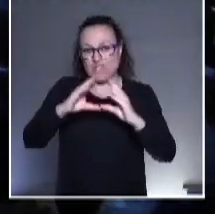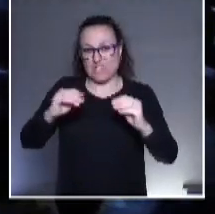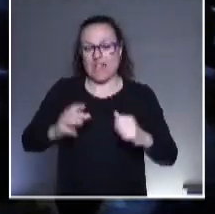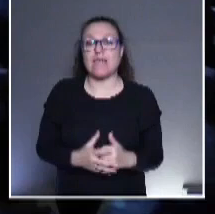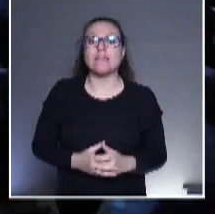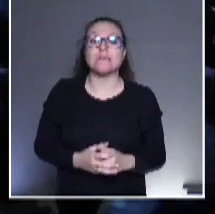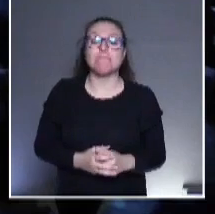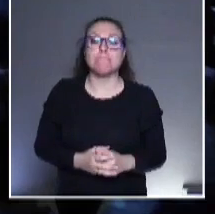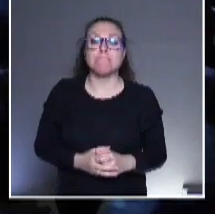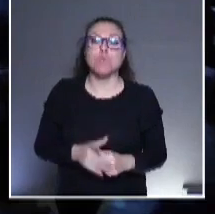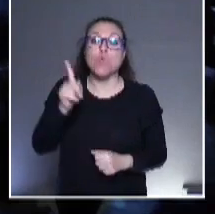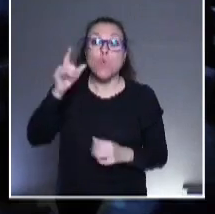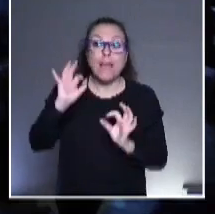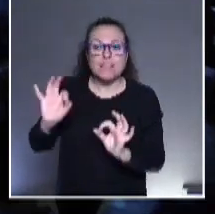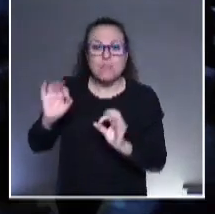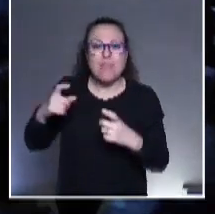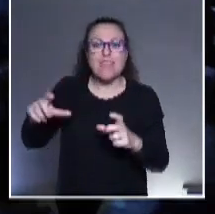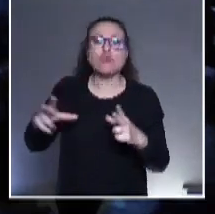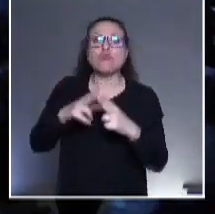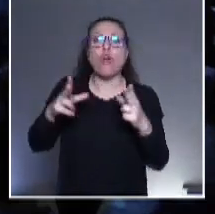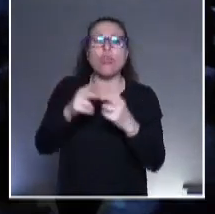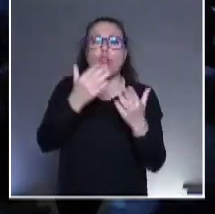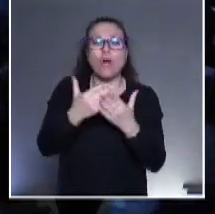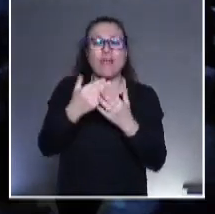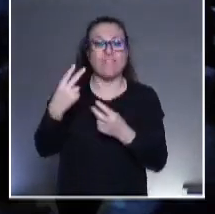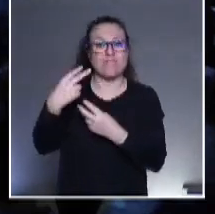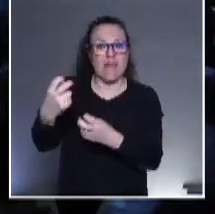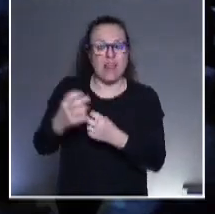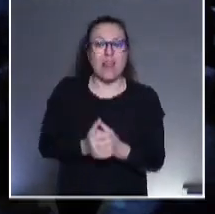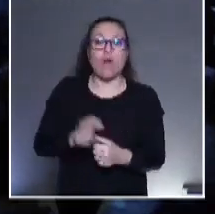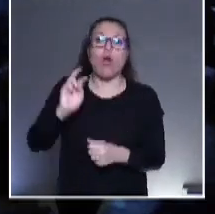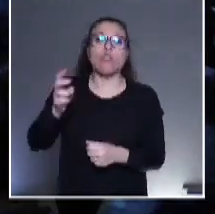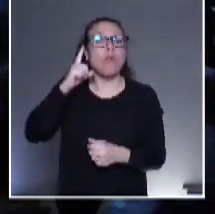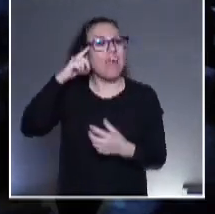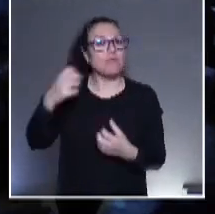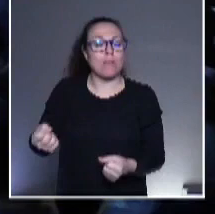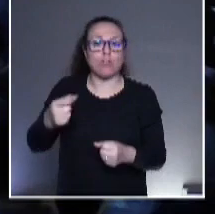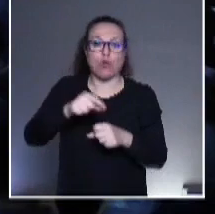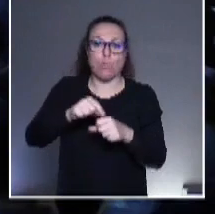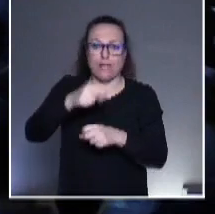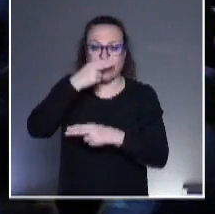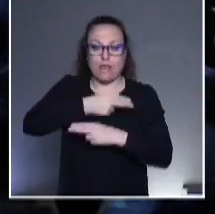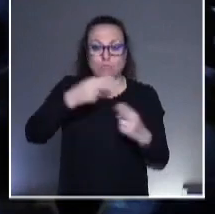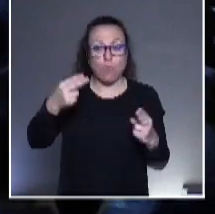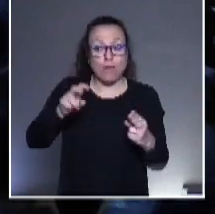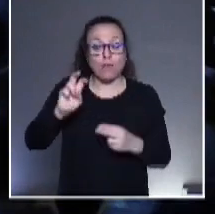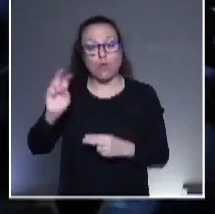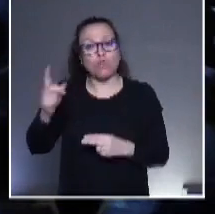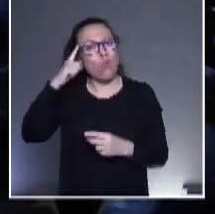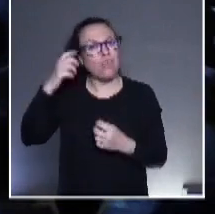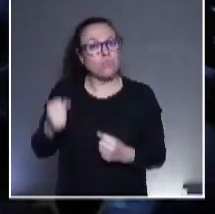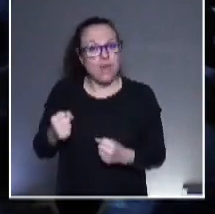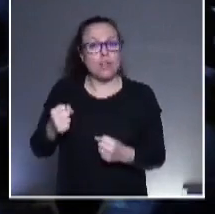universitarias. Una especialista en sociología fiscal, un experto en políticas públicas y un experto